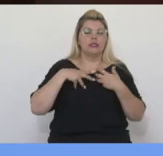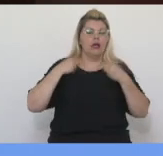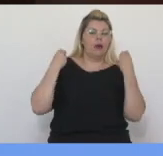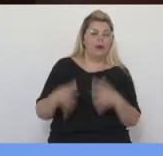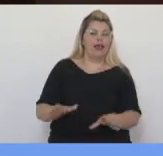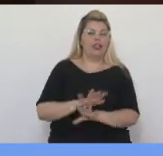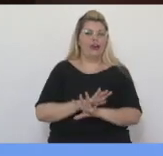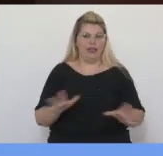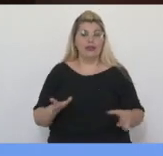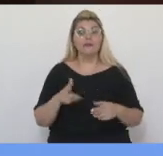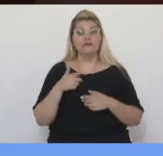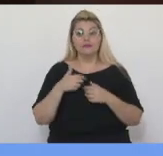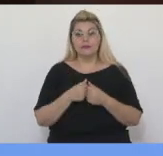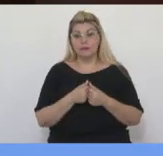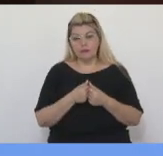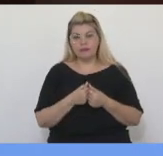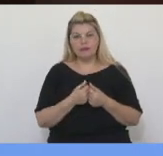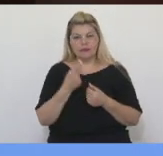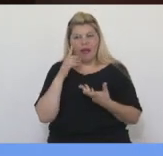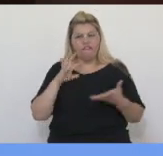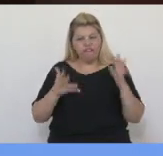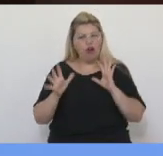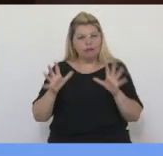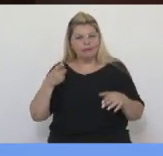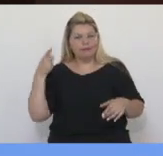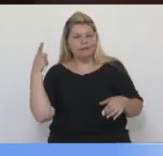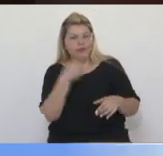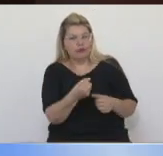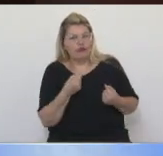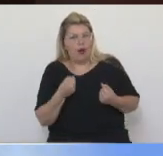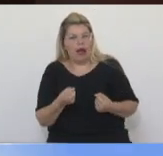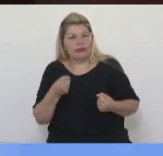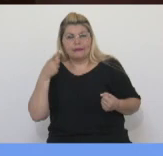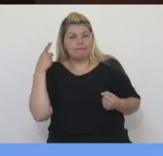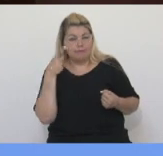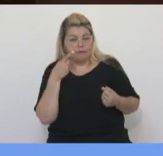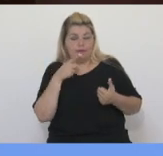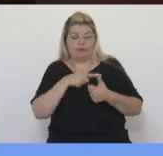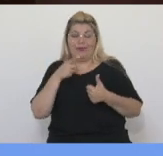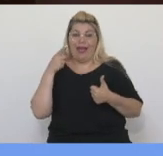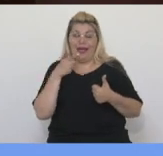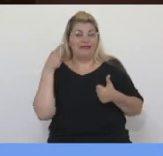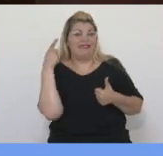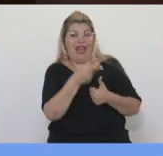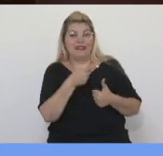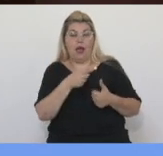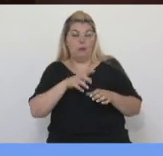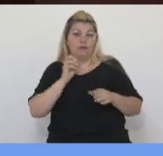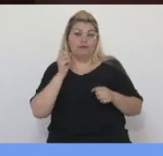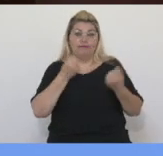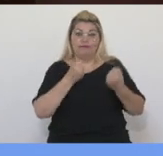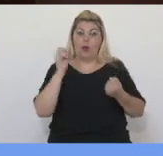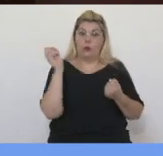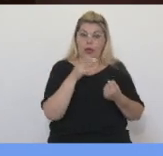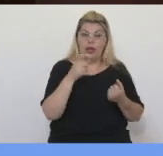si es era este golpista la maniobra atacan la recaudación de residuos atacan no le dan